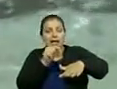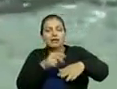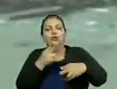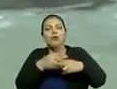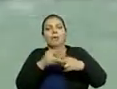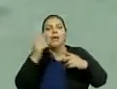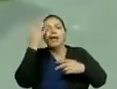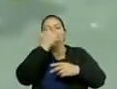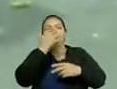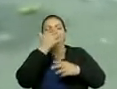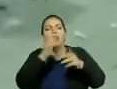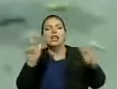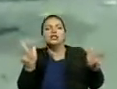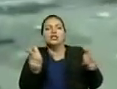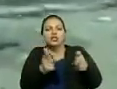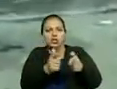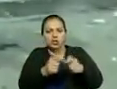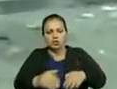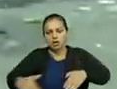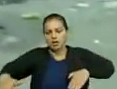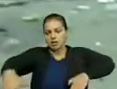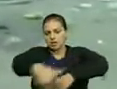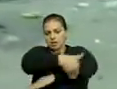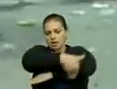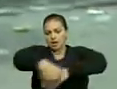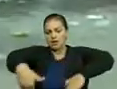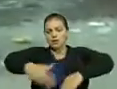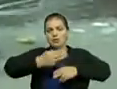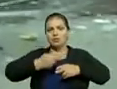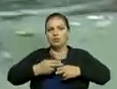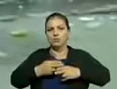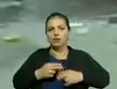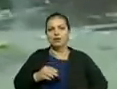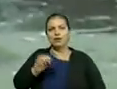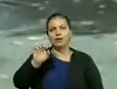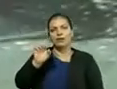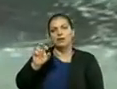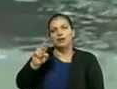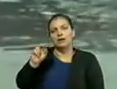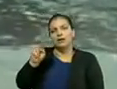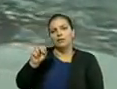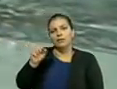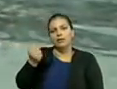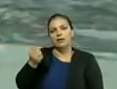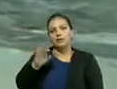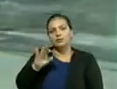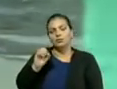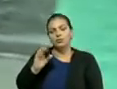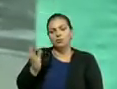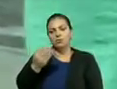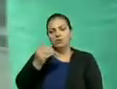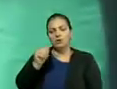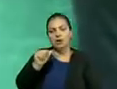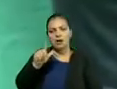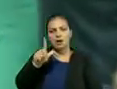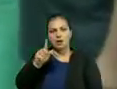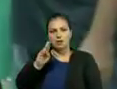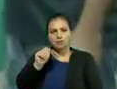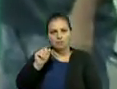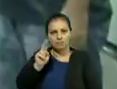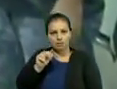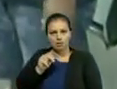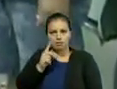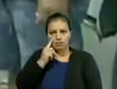viniendo atrás de un centro comercial del sur, viniendo a Las Malvinas. Todo el ingreso está aquí a